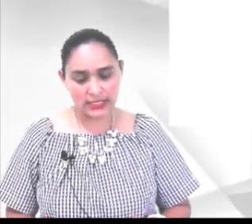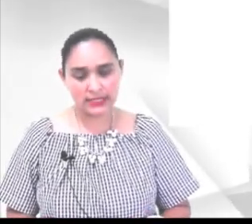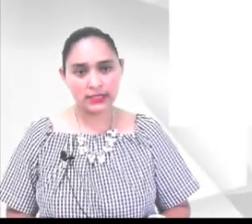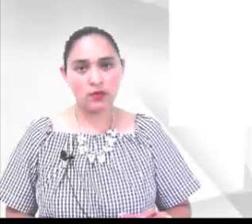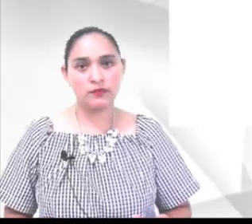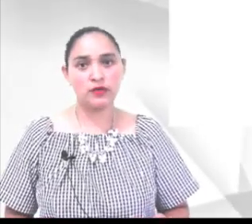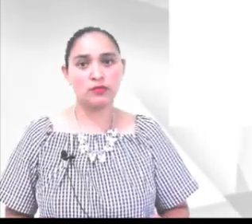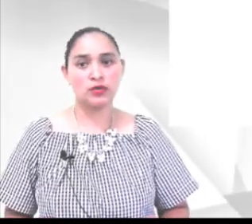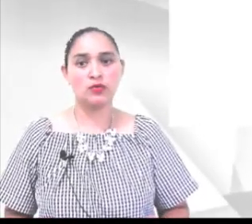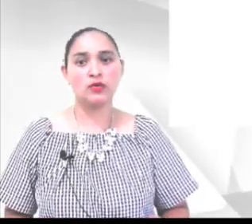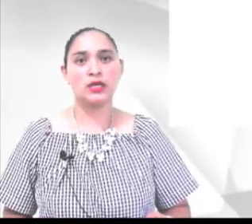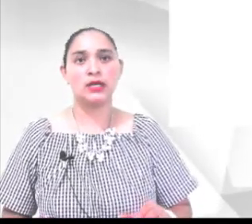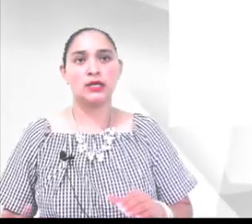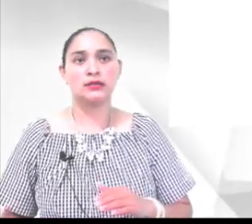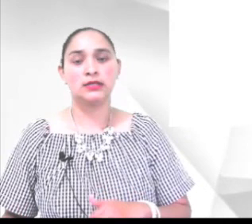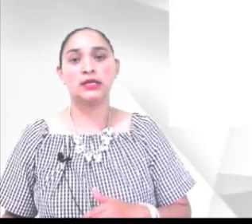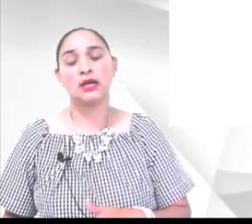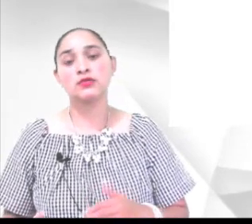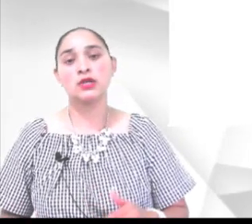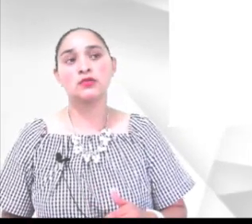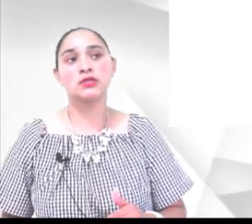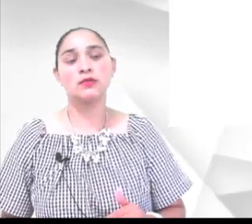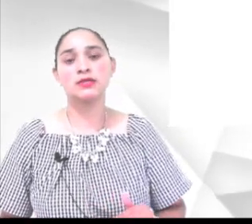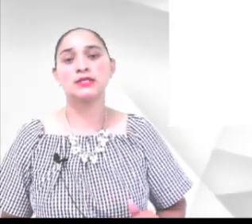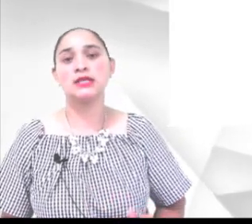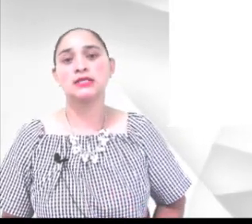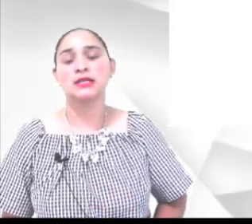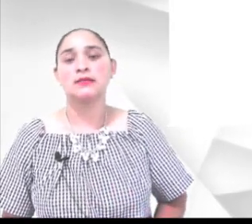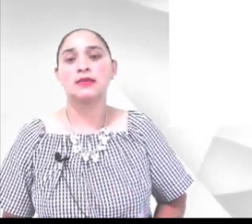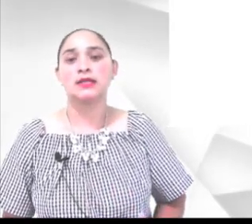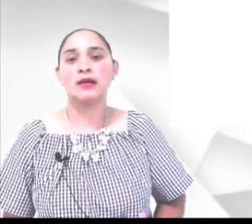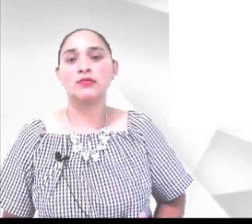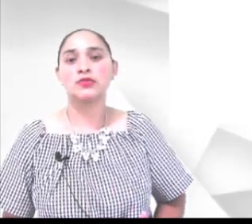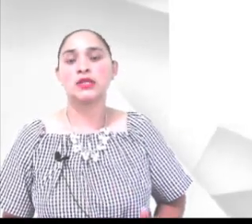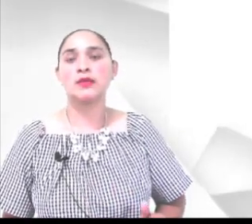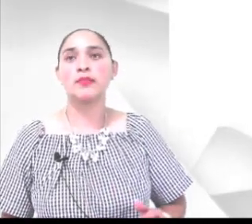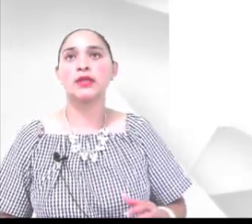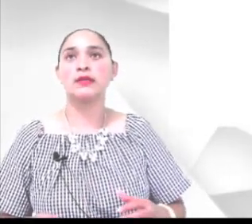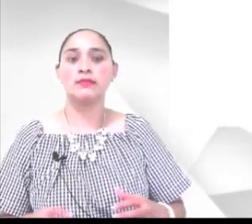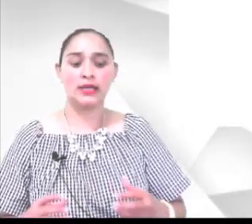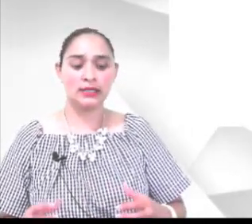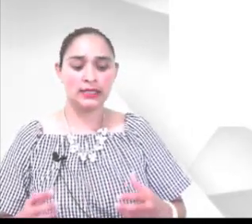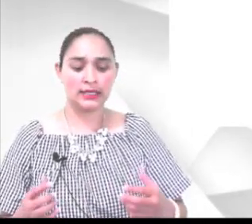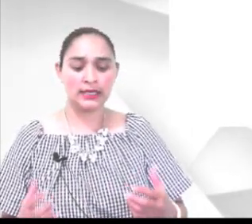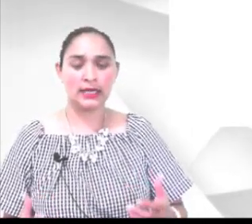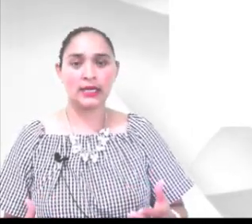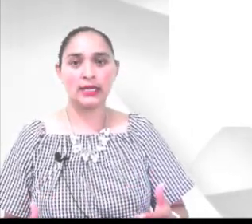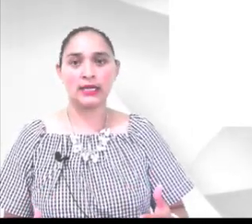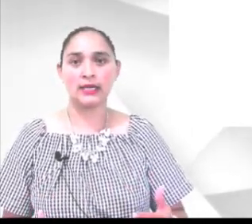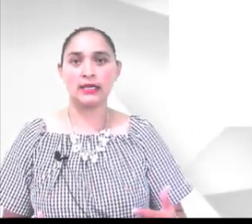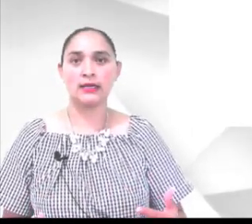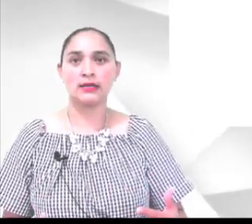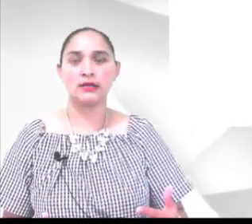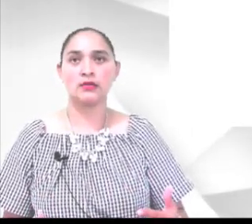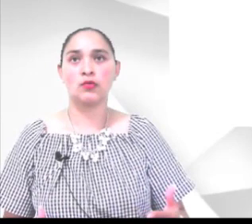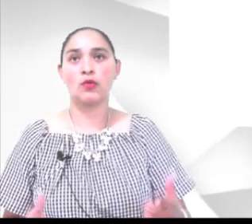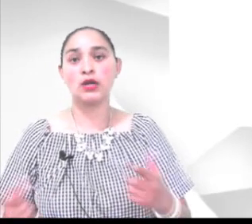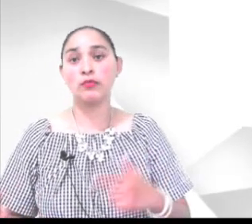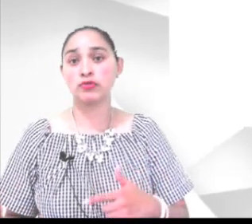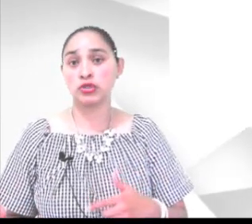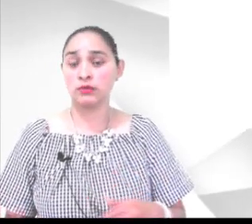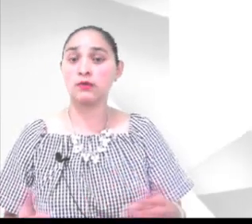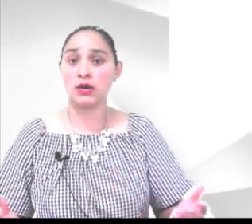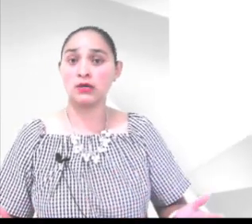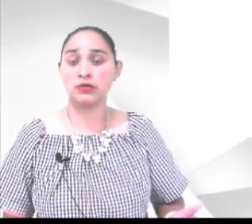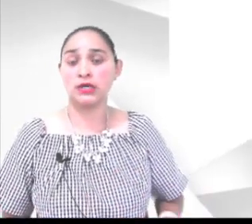un desastre o un fenómeno tiene causas y consecuencias, ¿verdad? Ustedes pueden ver de qué, cuál